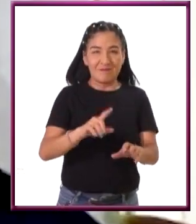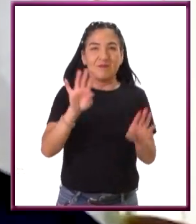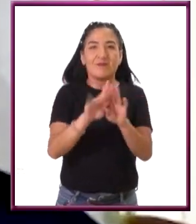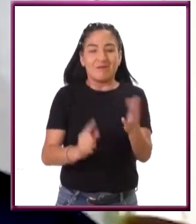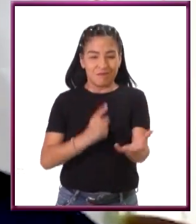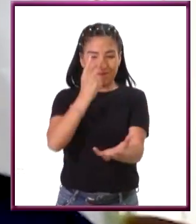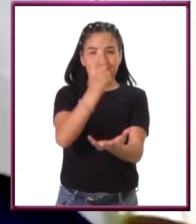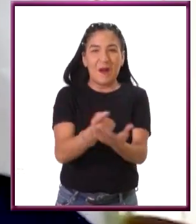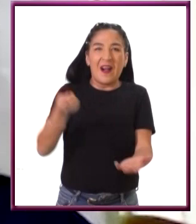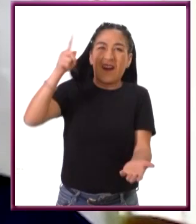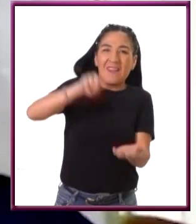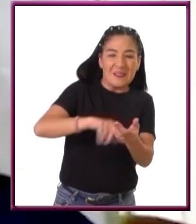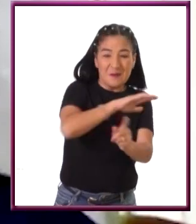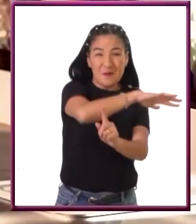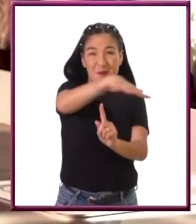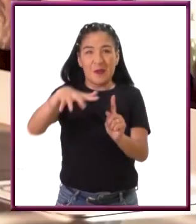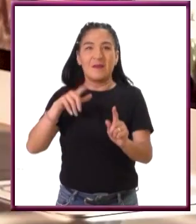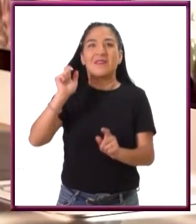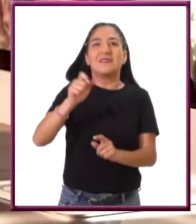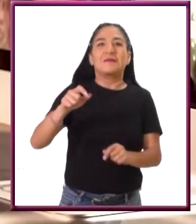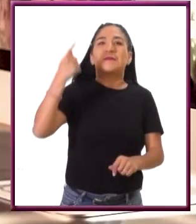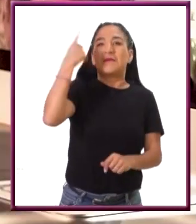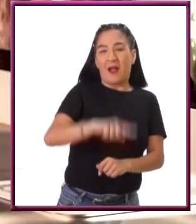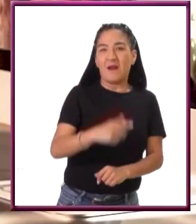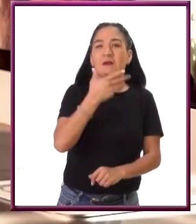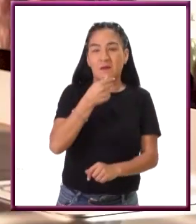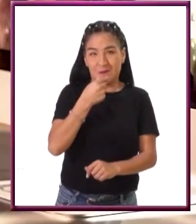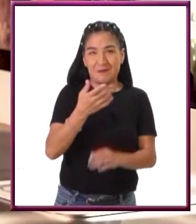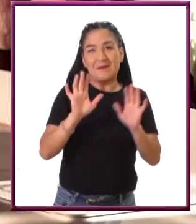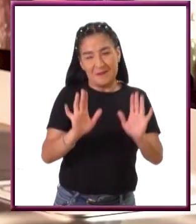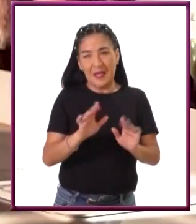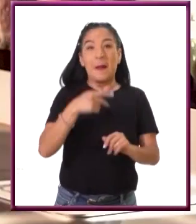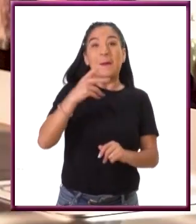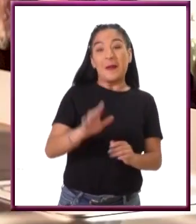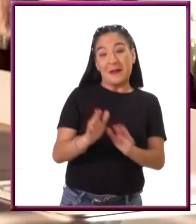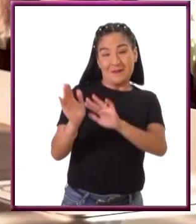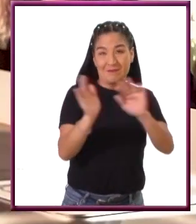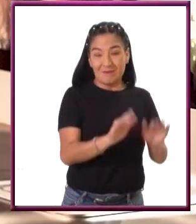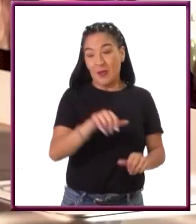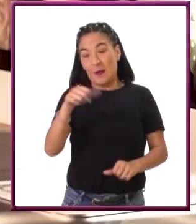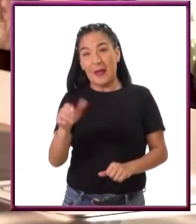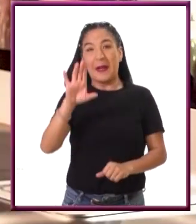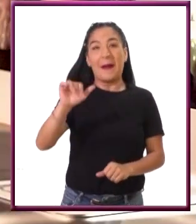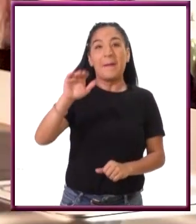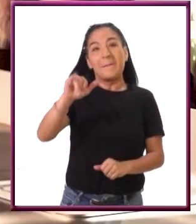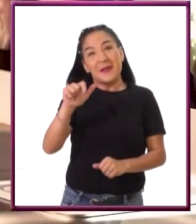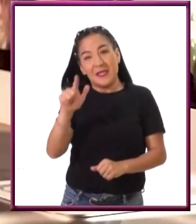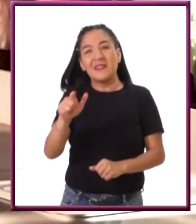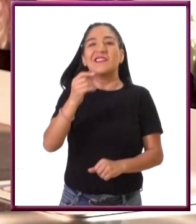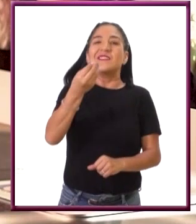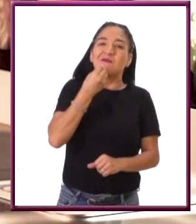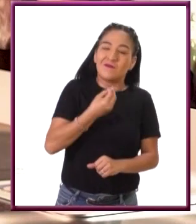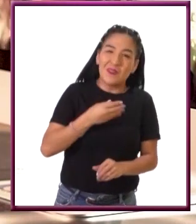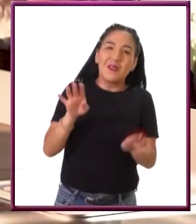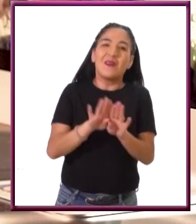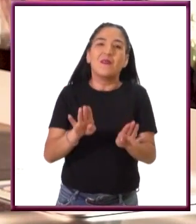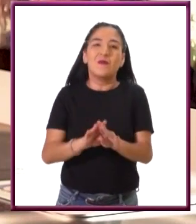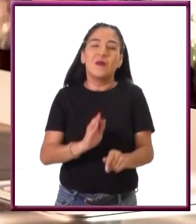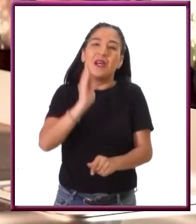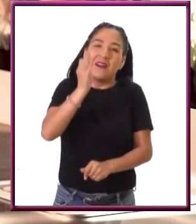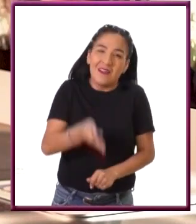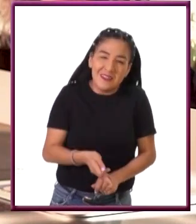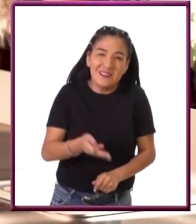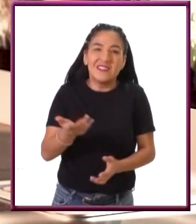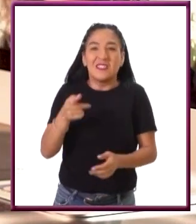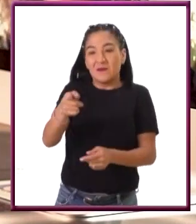mundo gobernado por los hombres. Mientras que a Camille le costó mucho más trabajo. Ella, siendo amante de Rodin, Rodin